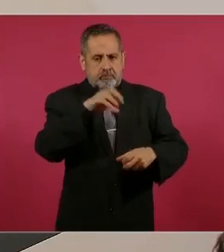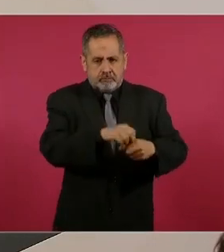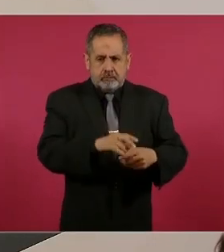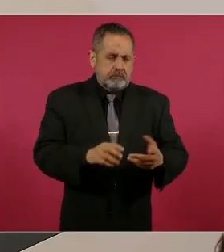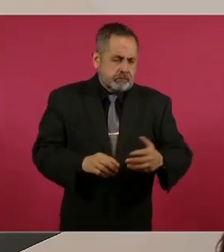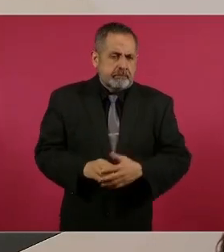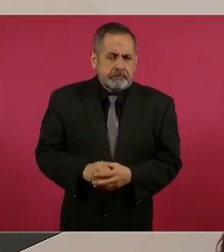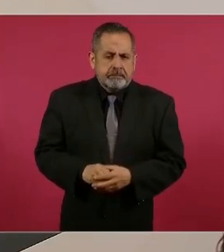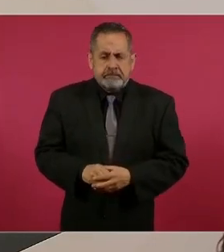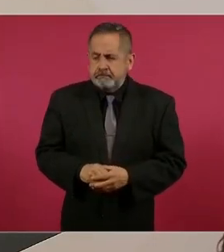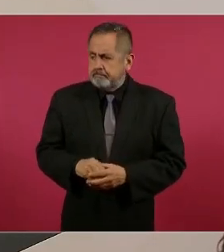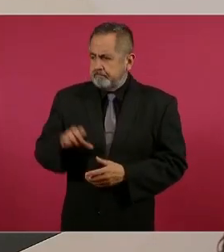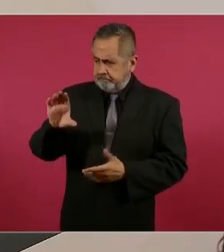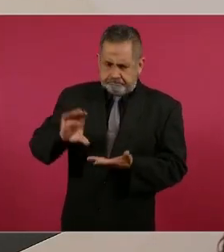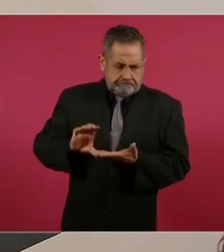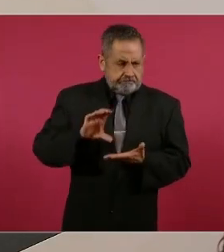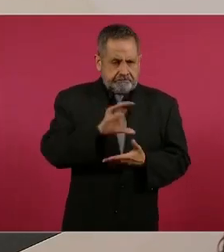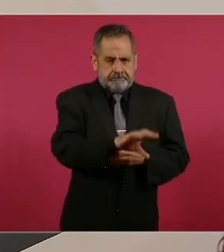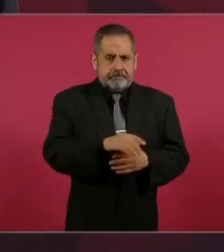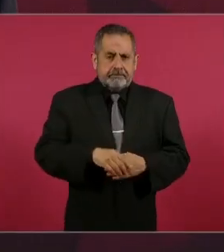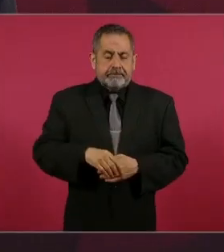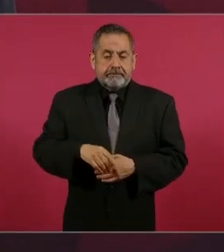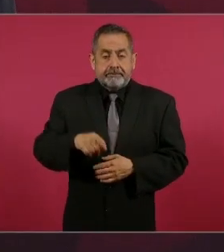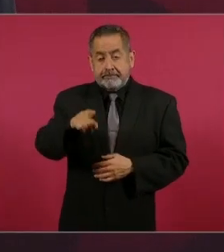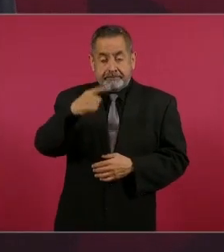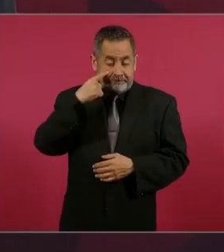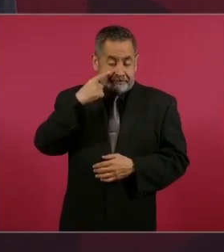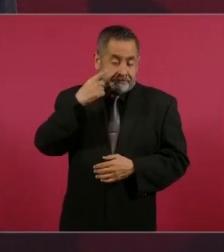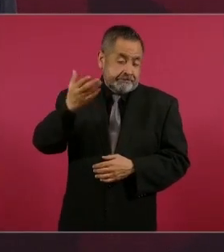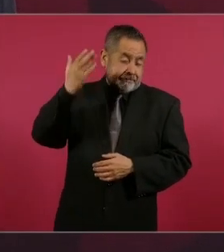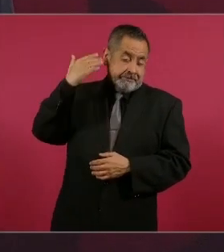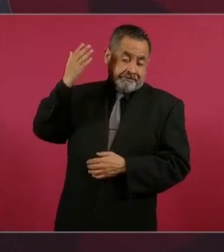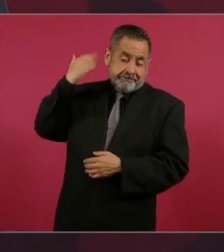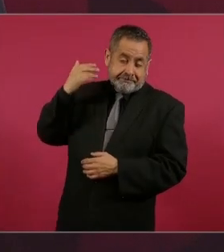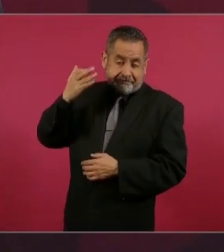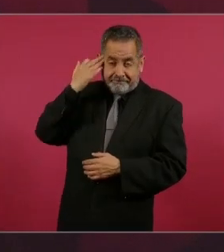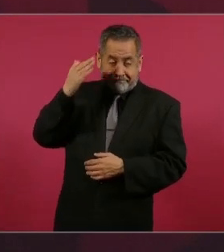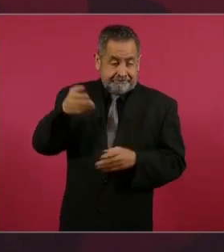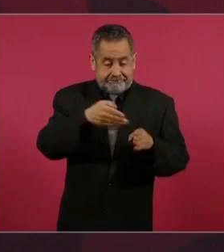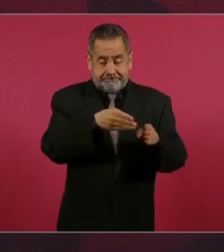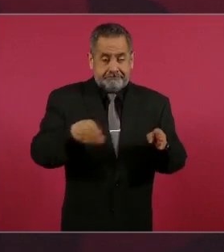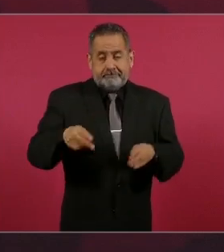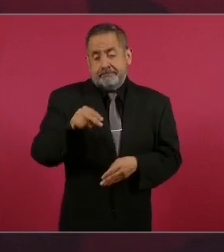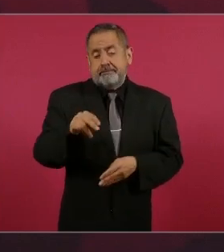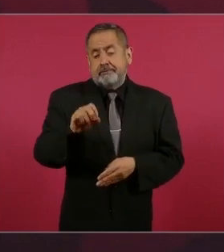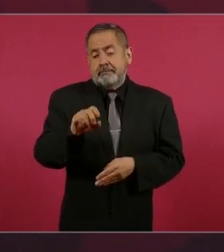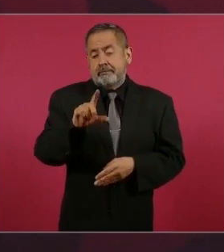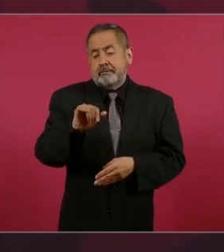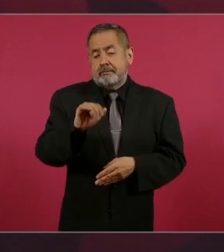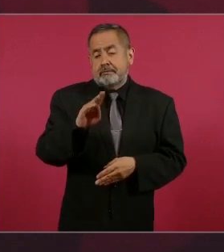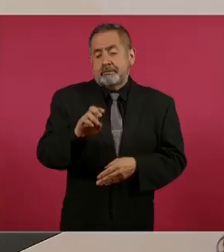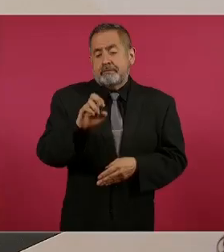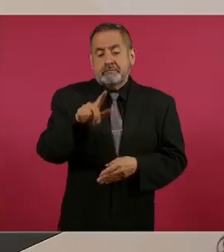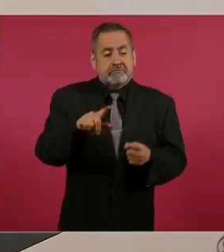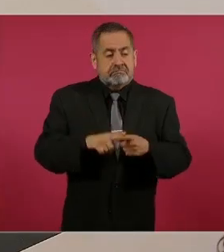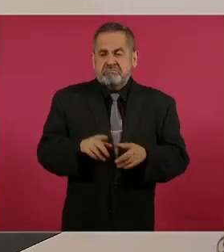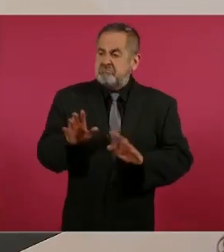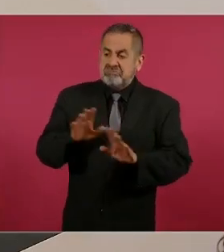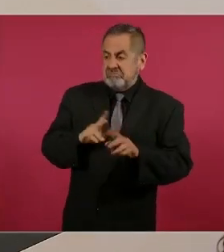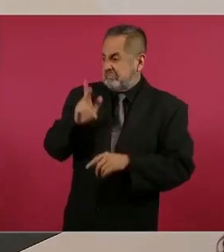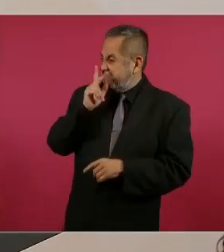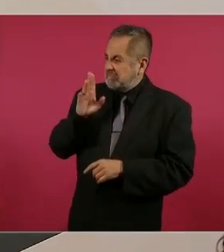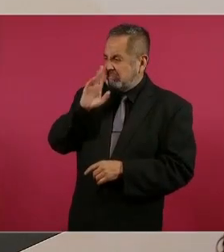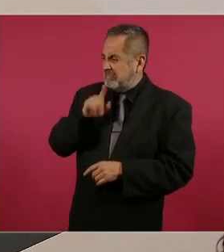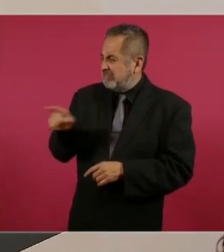subsidio porque en el periodo neoliberal se satanizó la palabra subsidio,